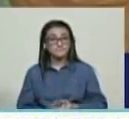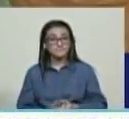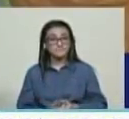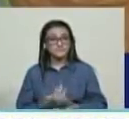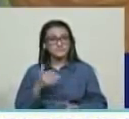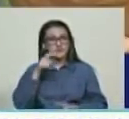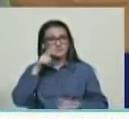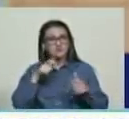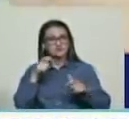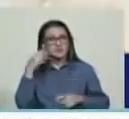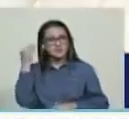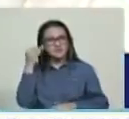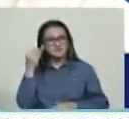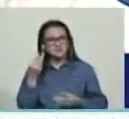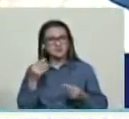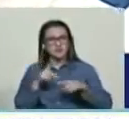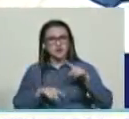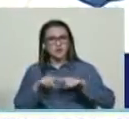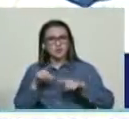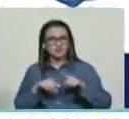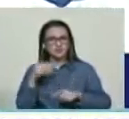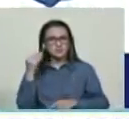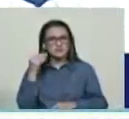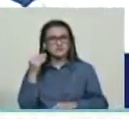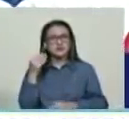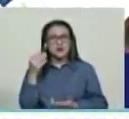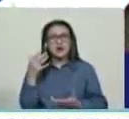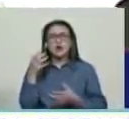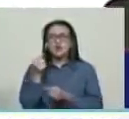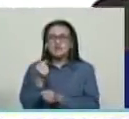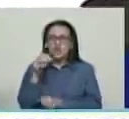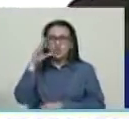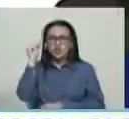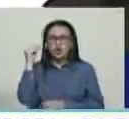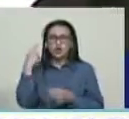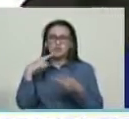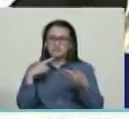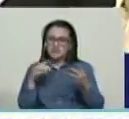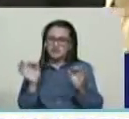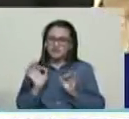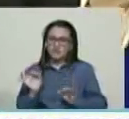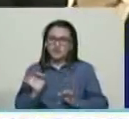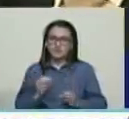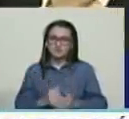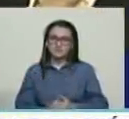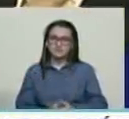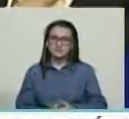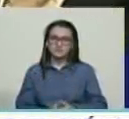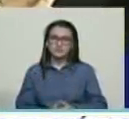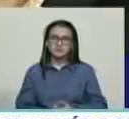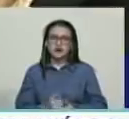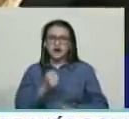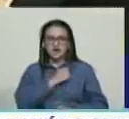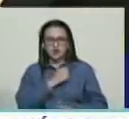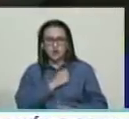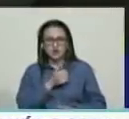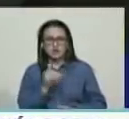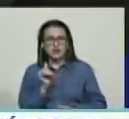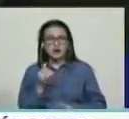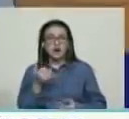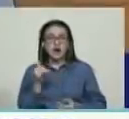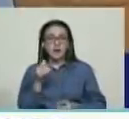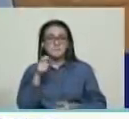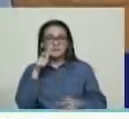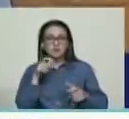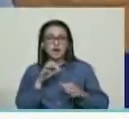que cree en muchas cosas, ¿no? Creen en Dios de distintas maneras, aquí está una catedral católica, pero hay gente que es